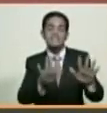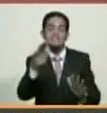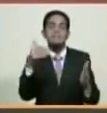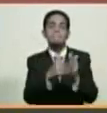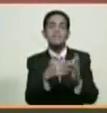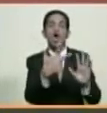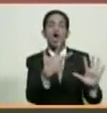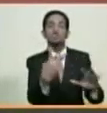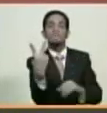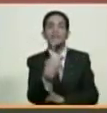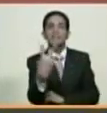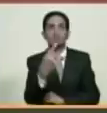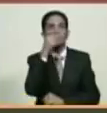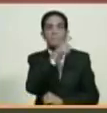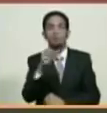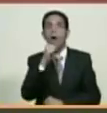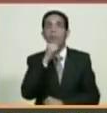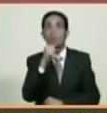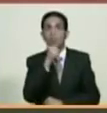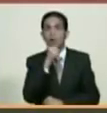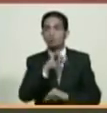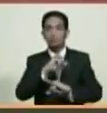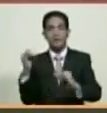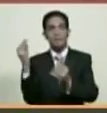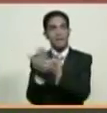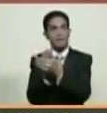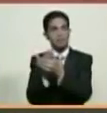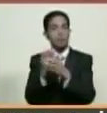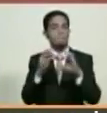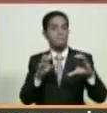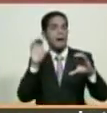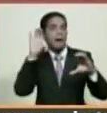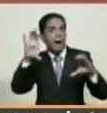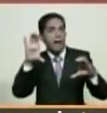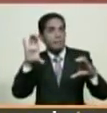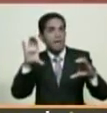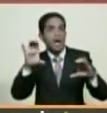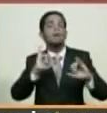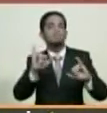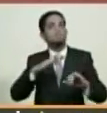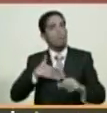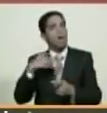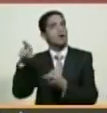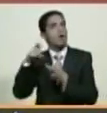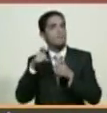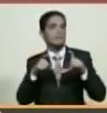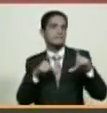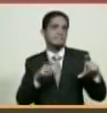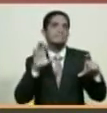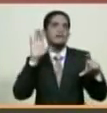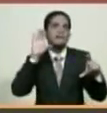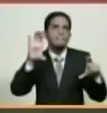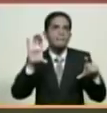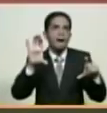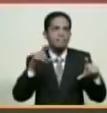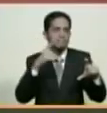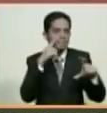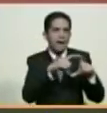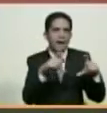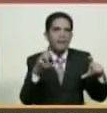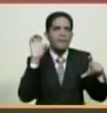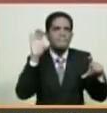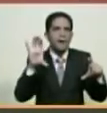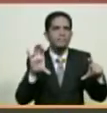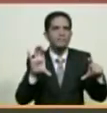715.822 pensionados y pensionadas que están inscritos en el sistema de patria, pues van a cobrar por el sistema del carnet de la patria y van a cobrar a través